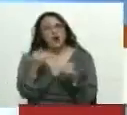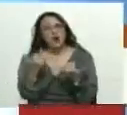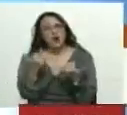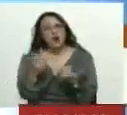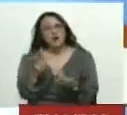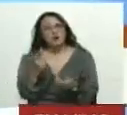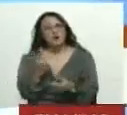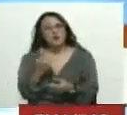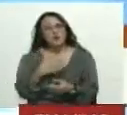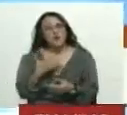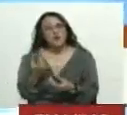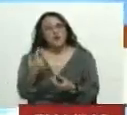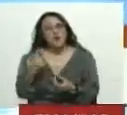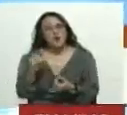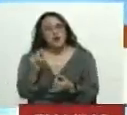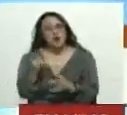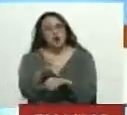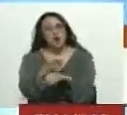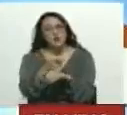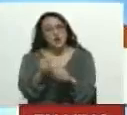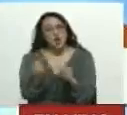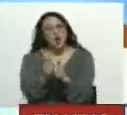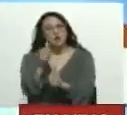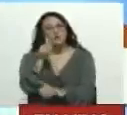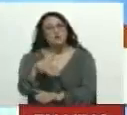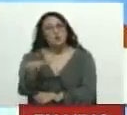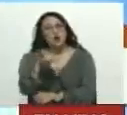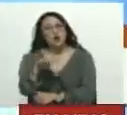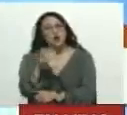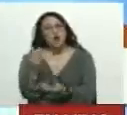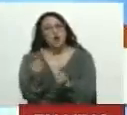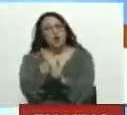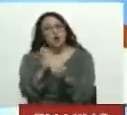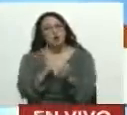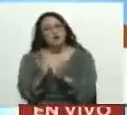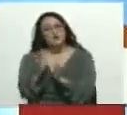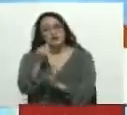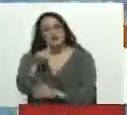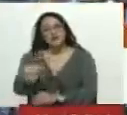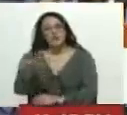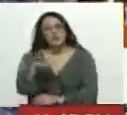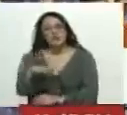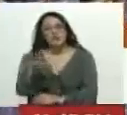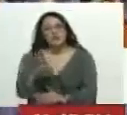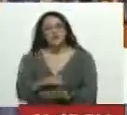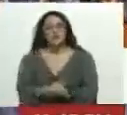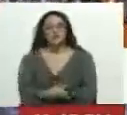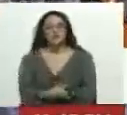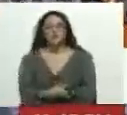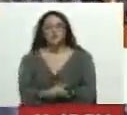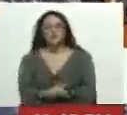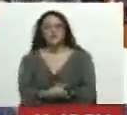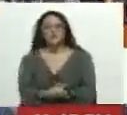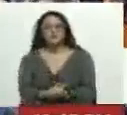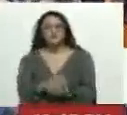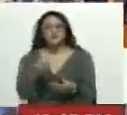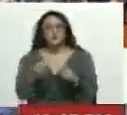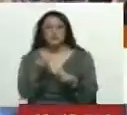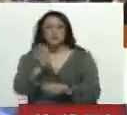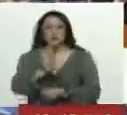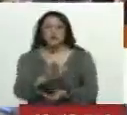puede existir gobiernos con el pueblo con la organización popular y si no hacemos